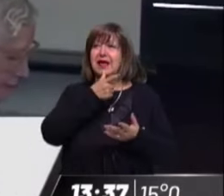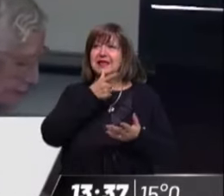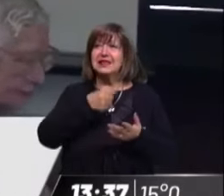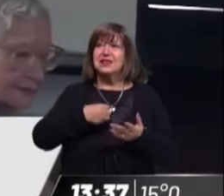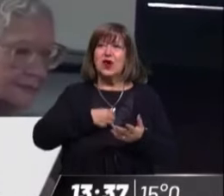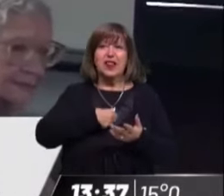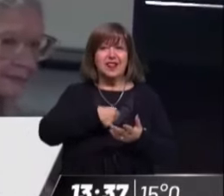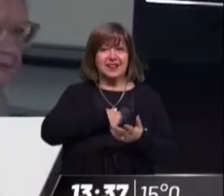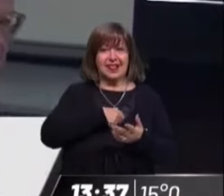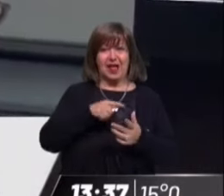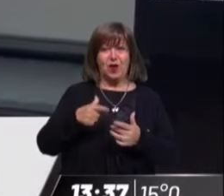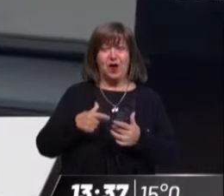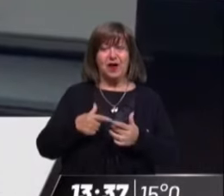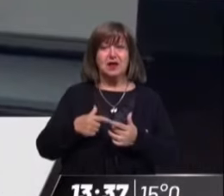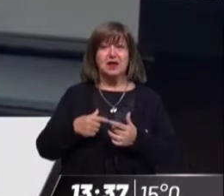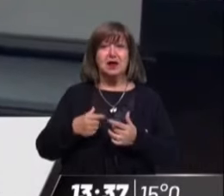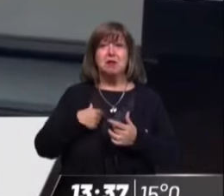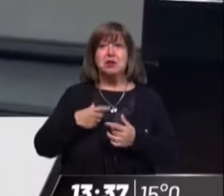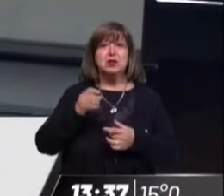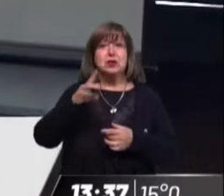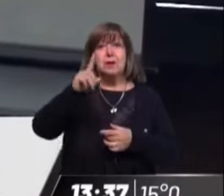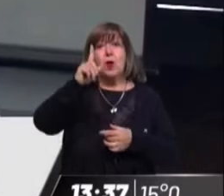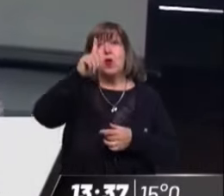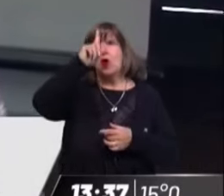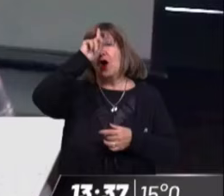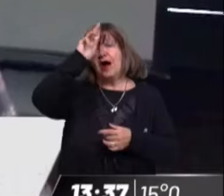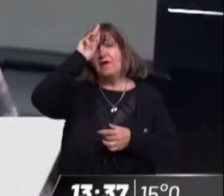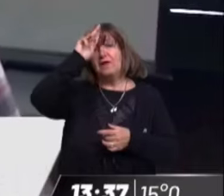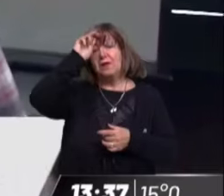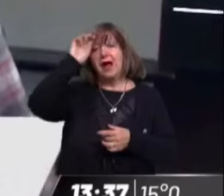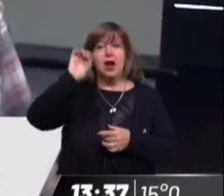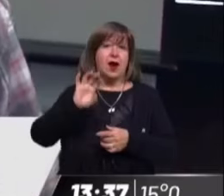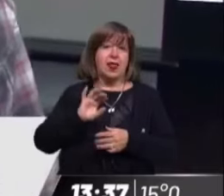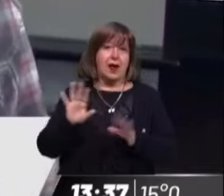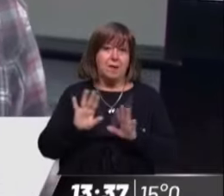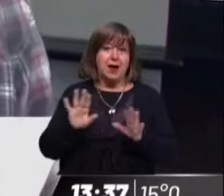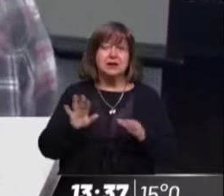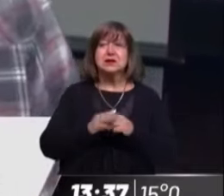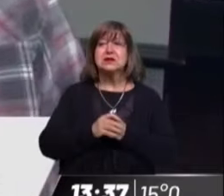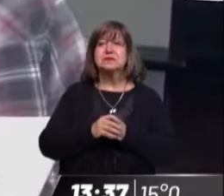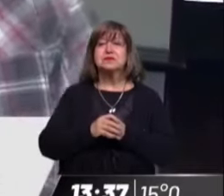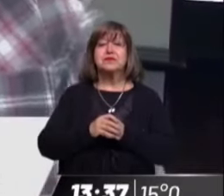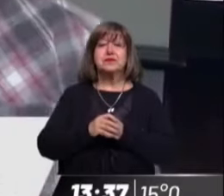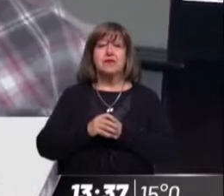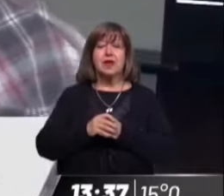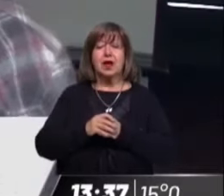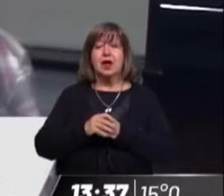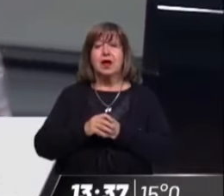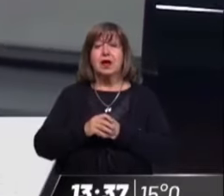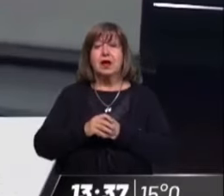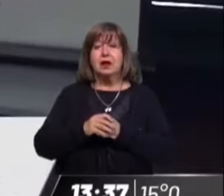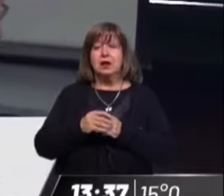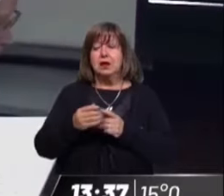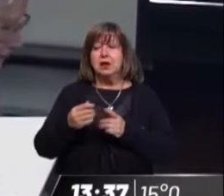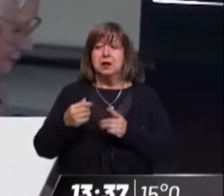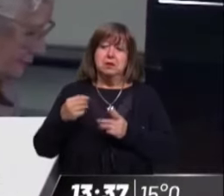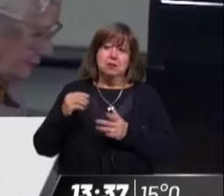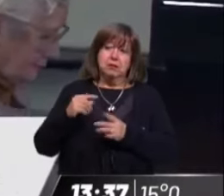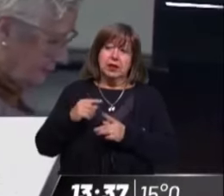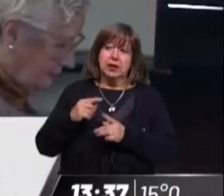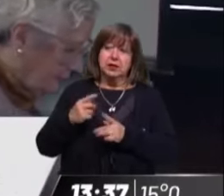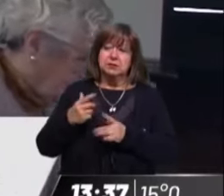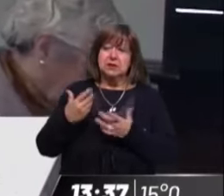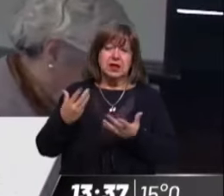identidad, porque lo único que sabía era enfermería y tenía otros problemas también que no lo quiero sumar. Pero